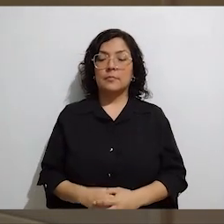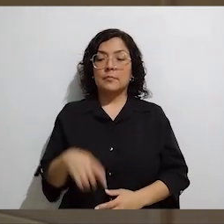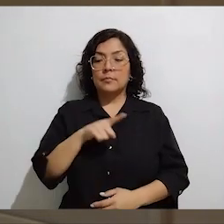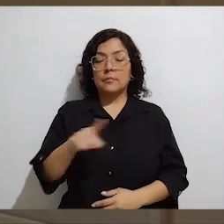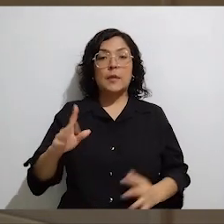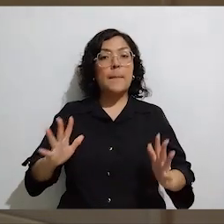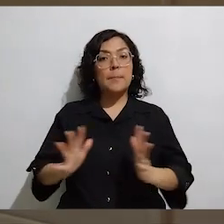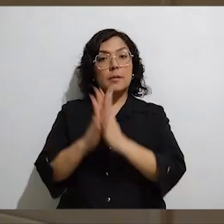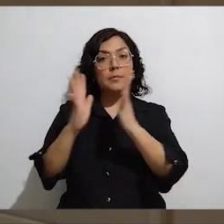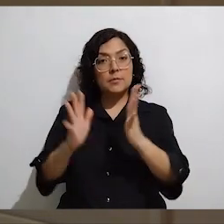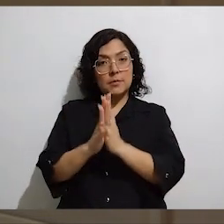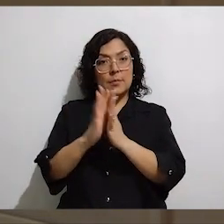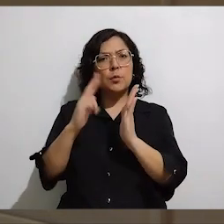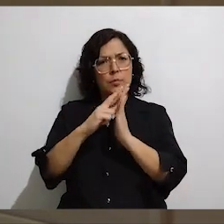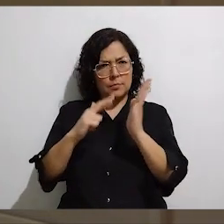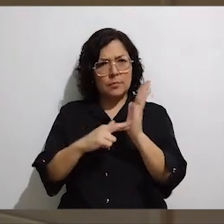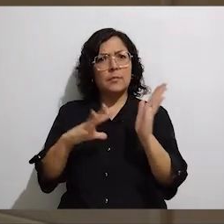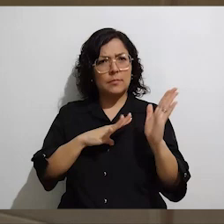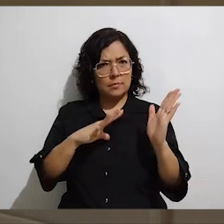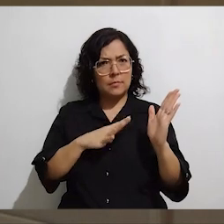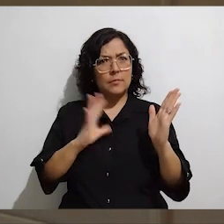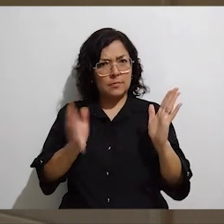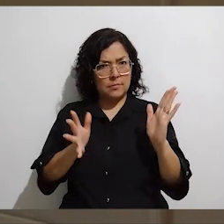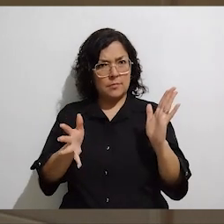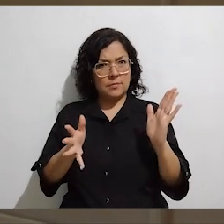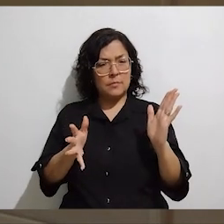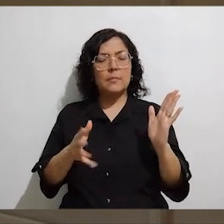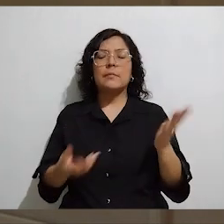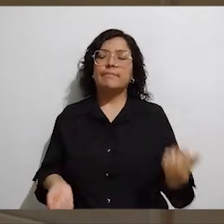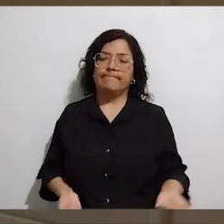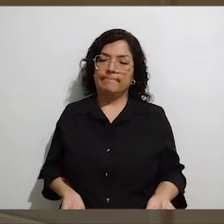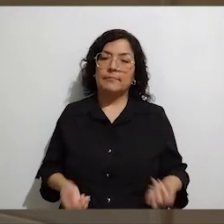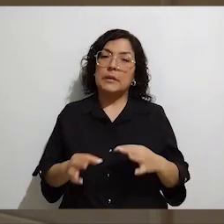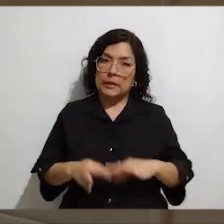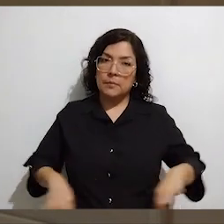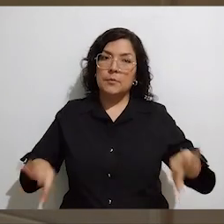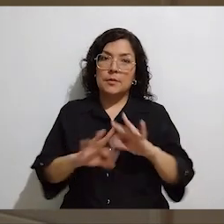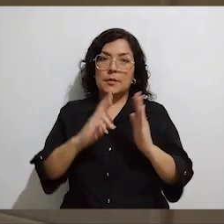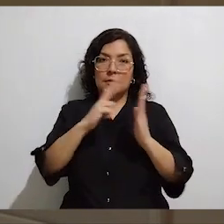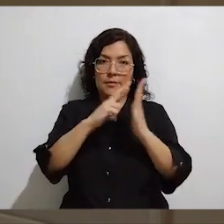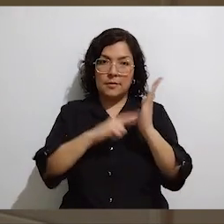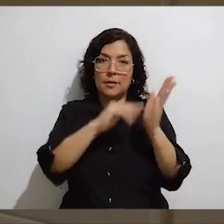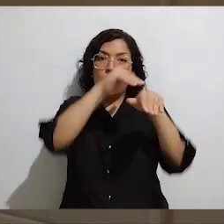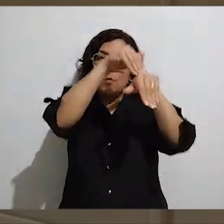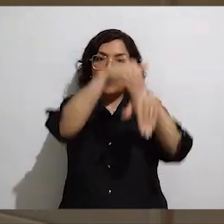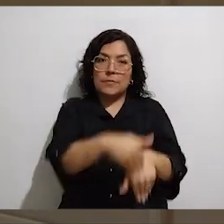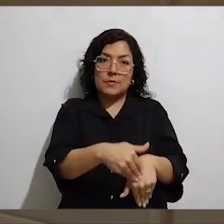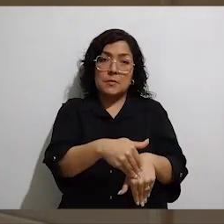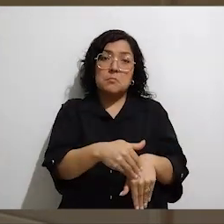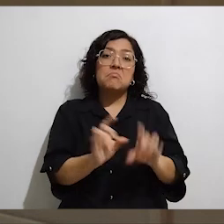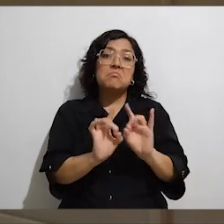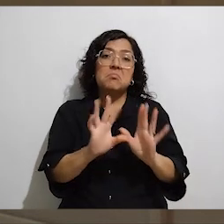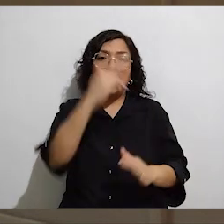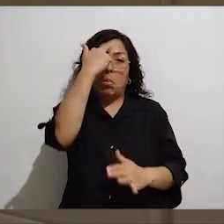ciudadana son medulares. Sin los principios solamente tendríamos mecanismos vacíos que al final del día no cumplirían el alto propósito